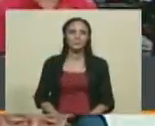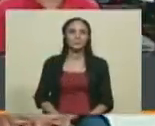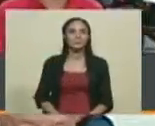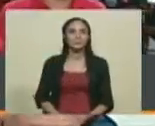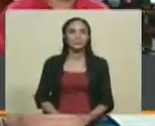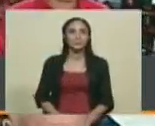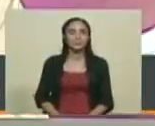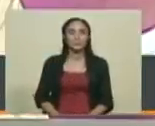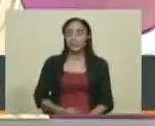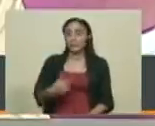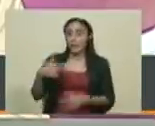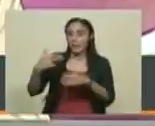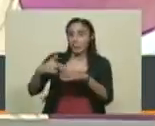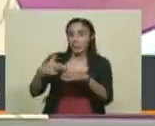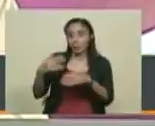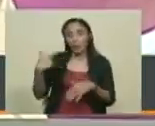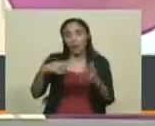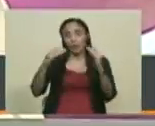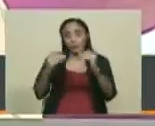Con petróleo a 20.